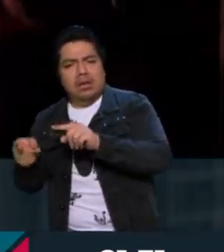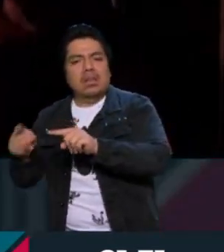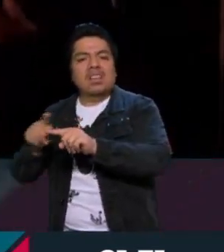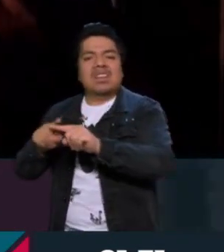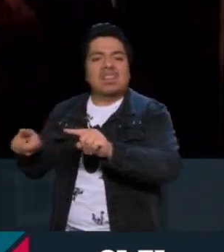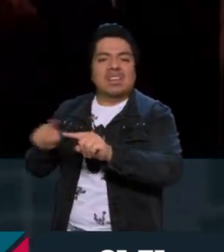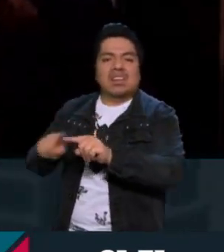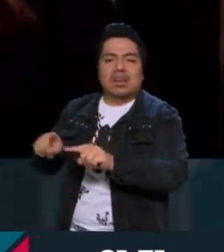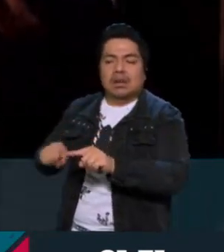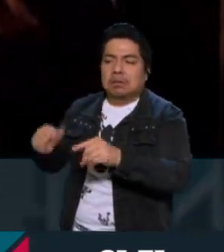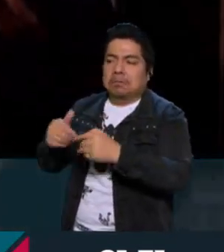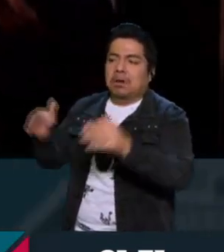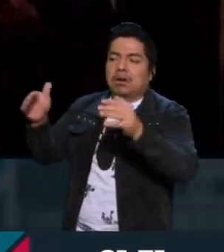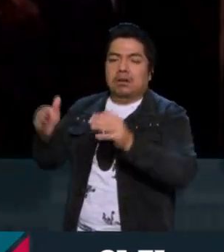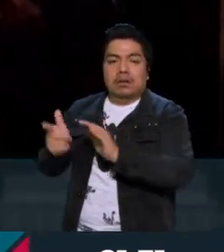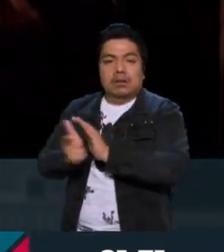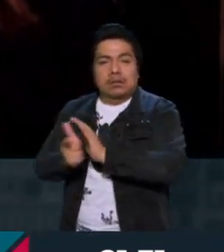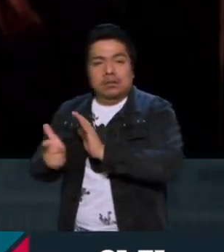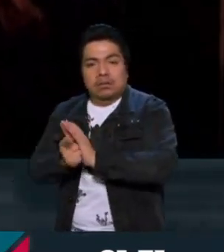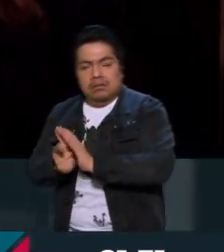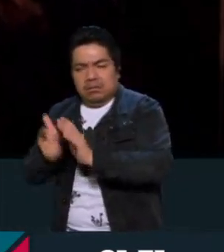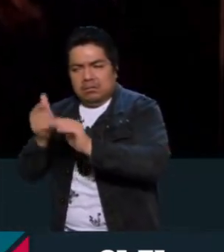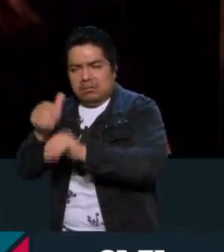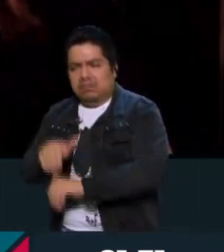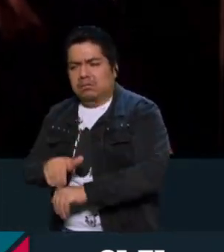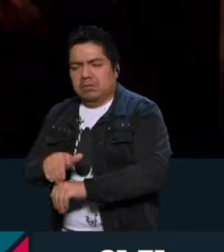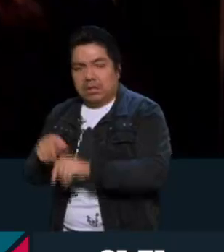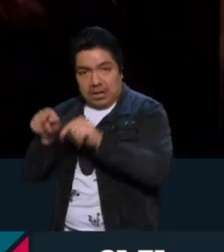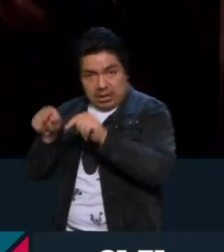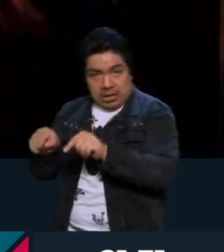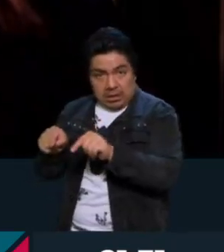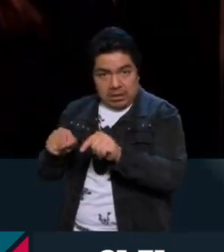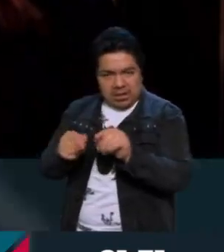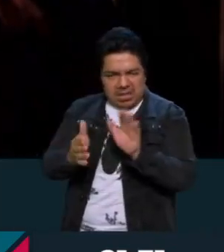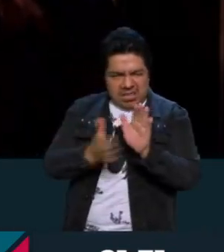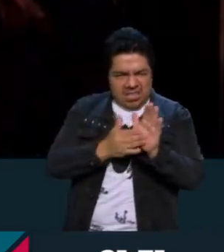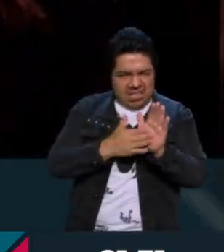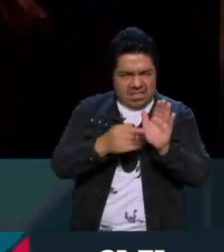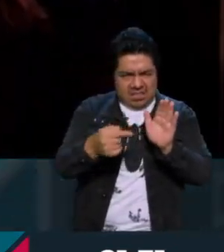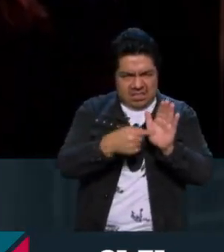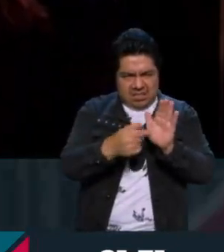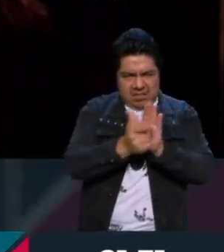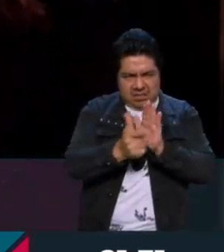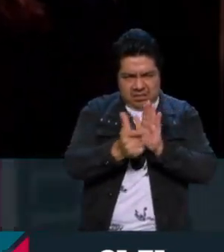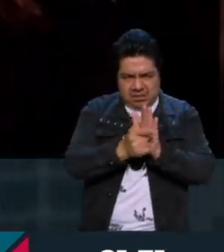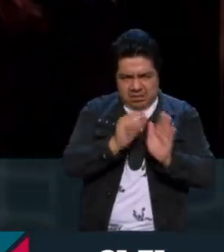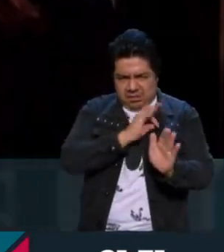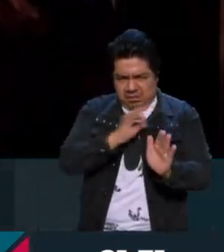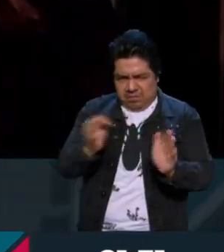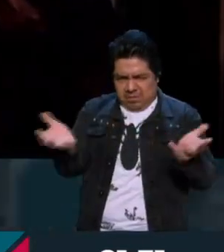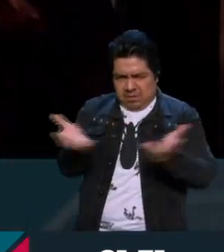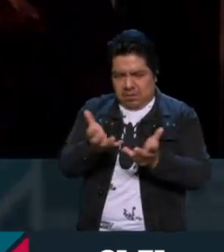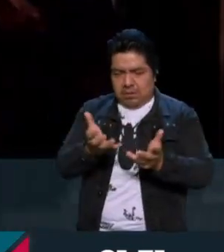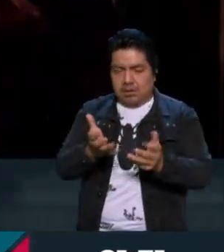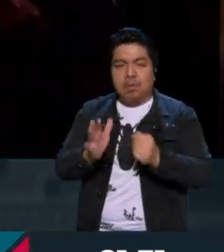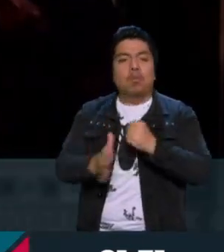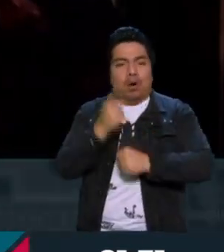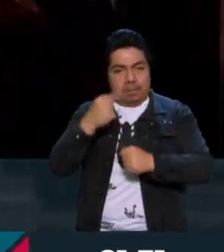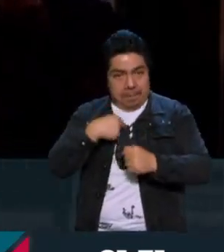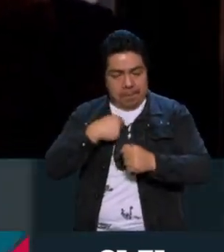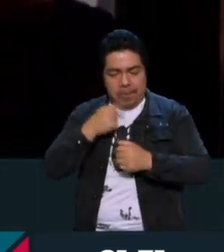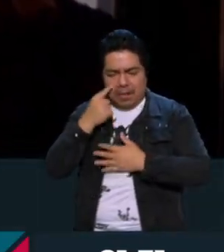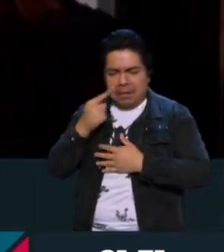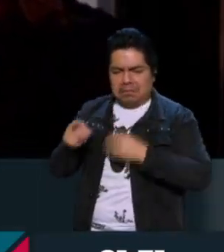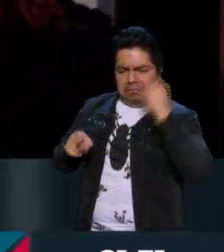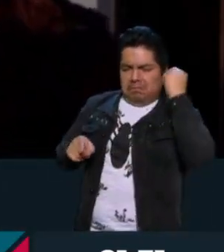acción delimitado por las leyes. Esto que están haciendo sí está dentro de su margen de acción, porque me ha llamado también mucho la atención